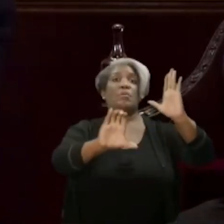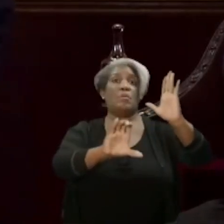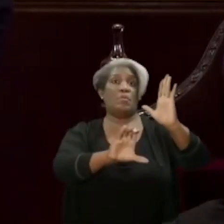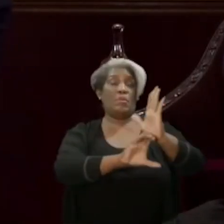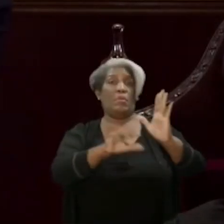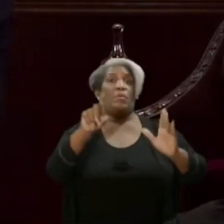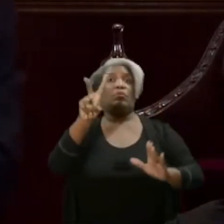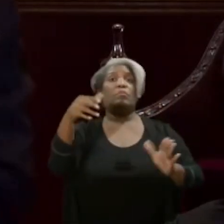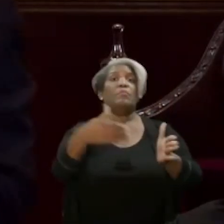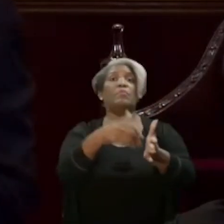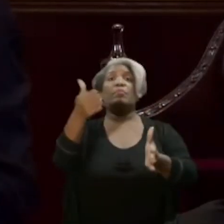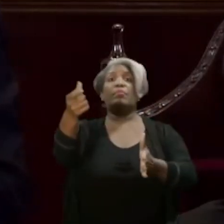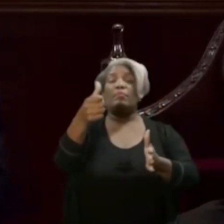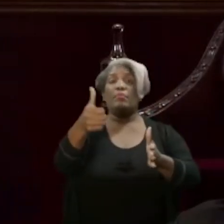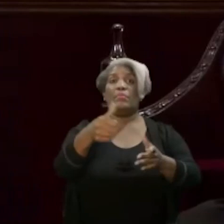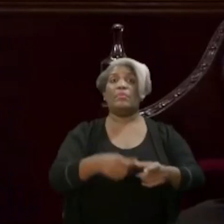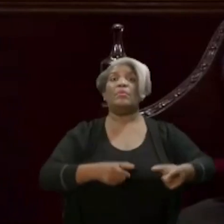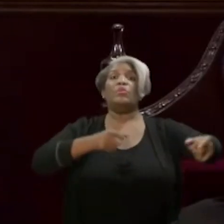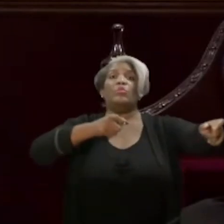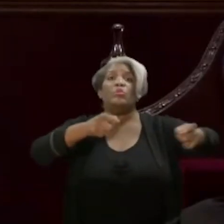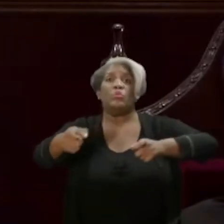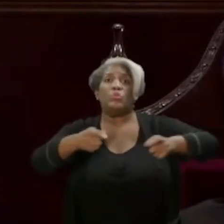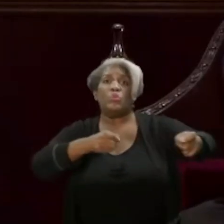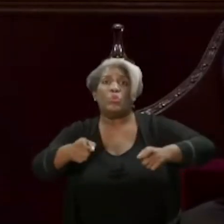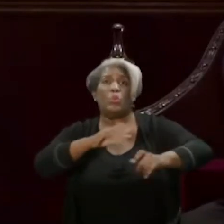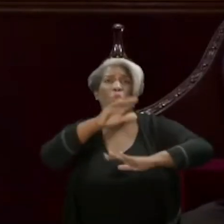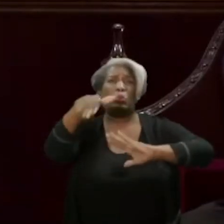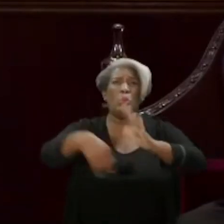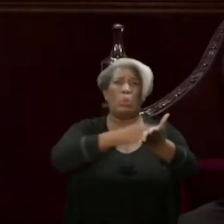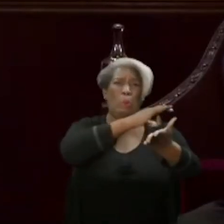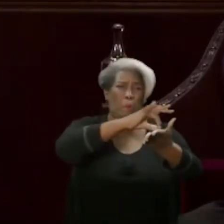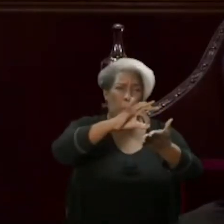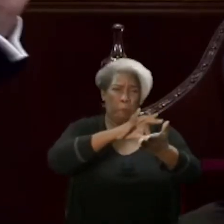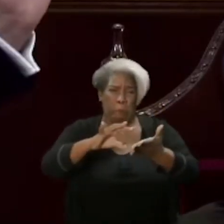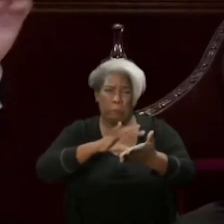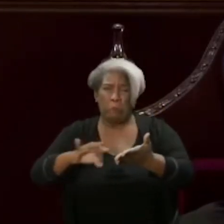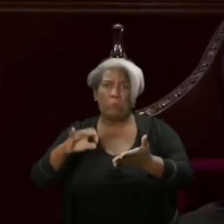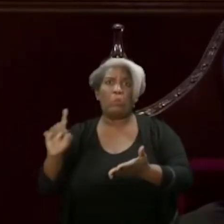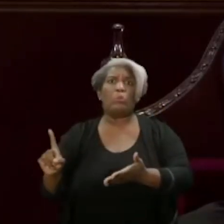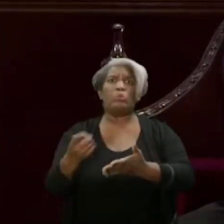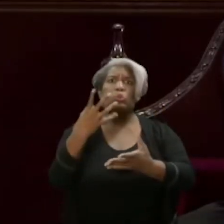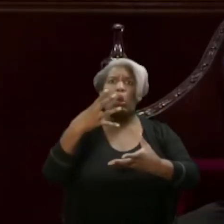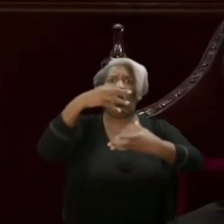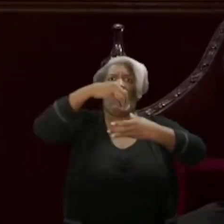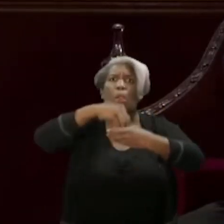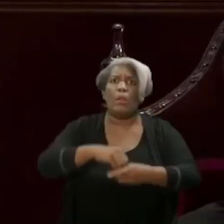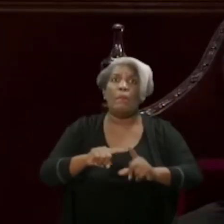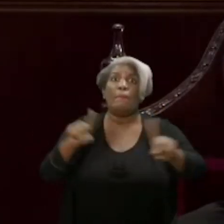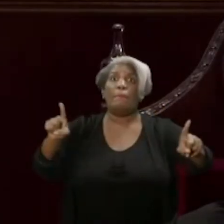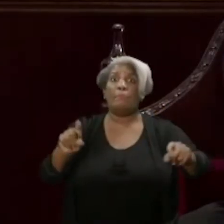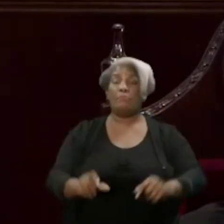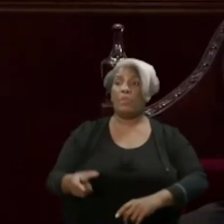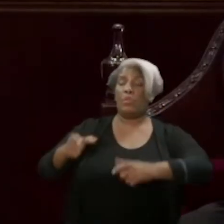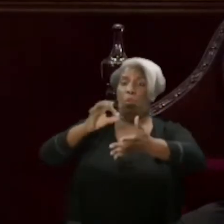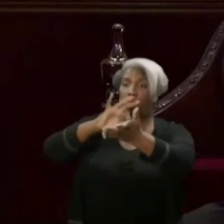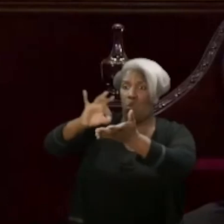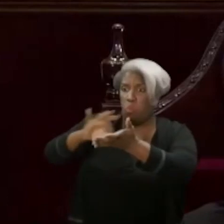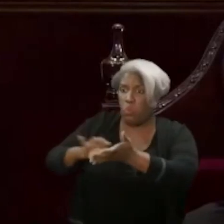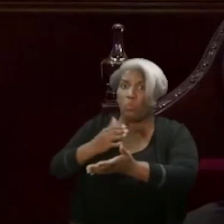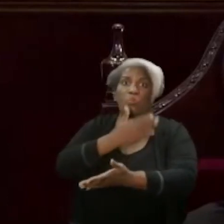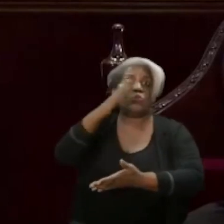la Contraloría, que tenía las funciones de control interno y de auditoría, hacía solo las de control interno y nunca ejerció las de